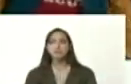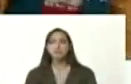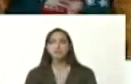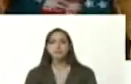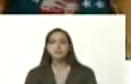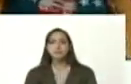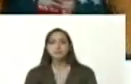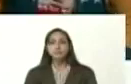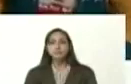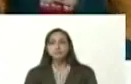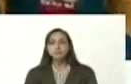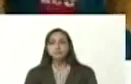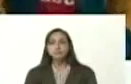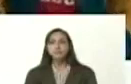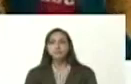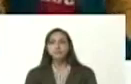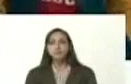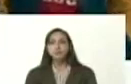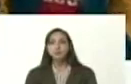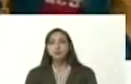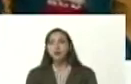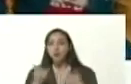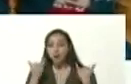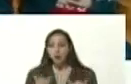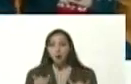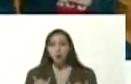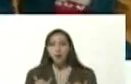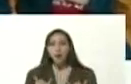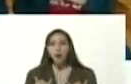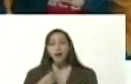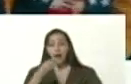Hoy día requerimos